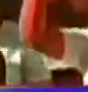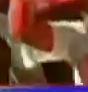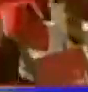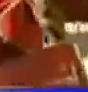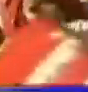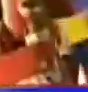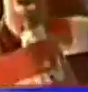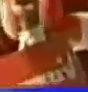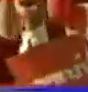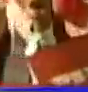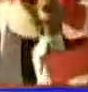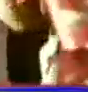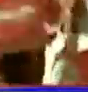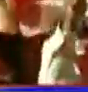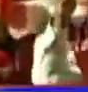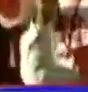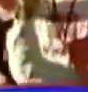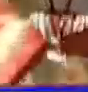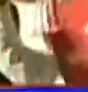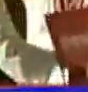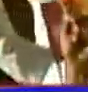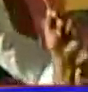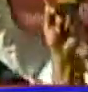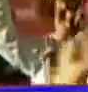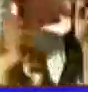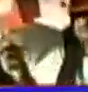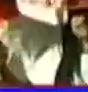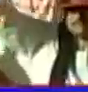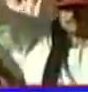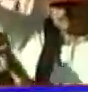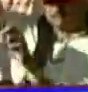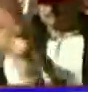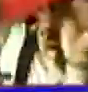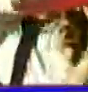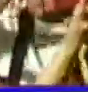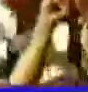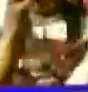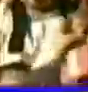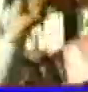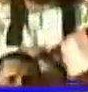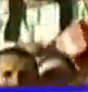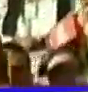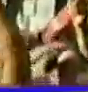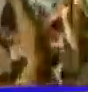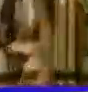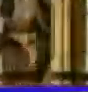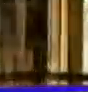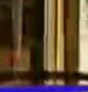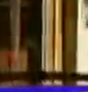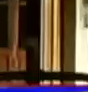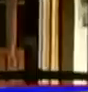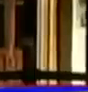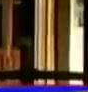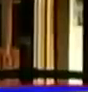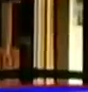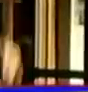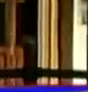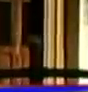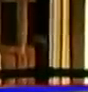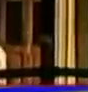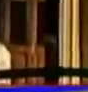moreno, siempre reflejas en el azul del cielo su bella historia, su fuerza y su